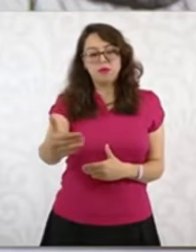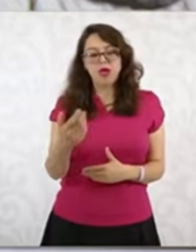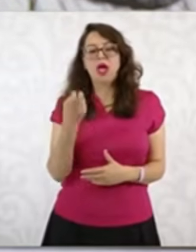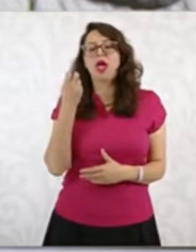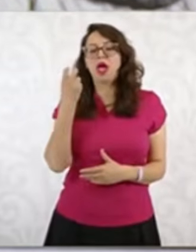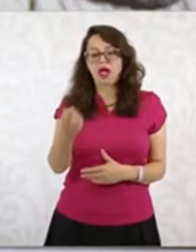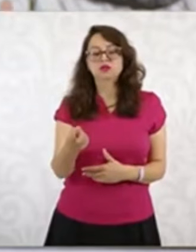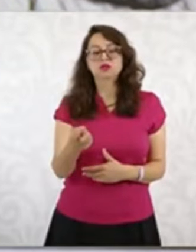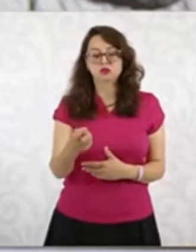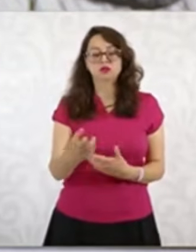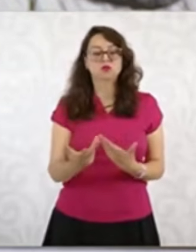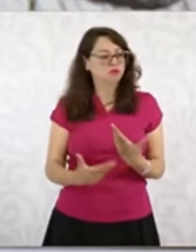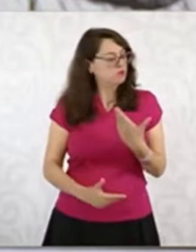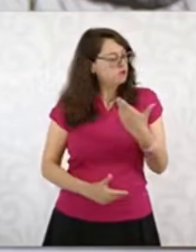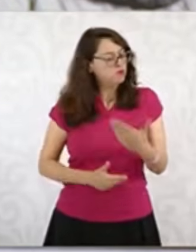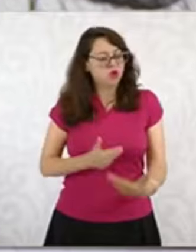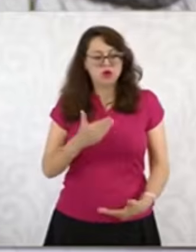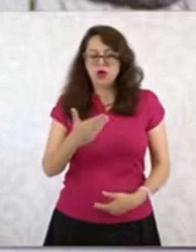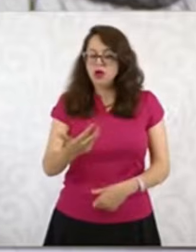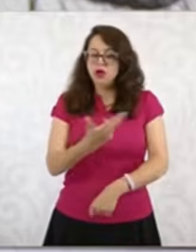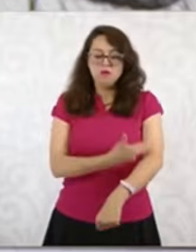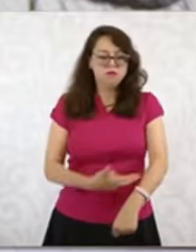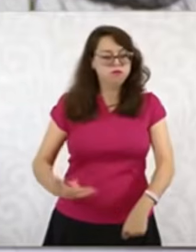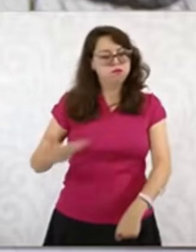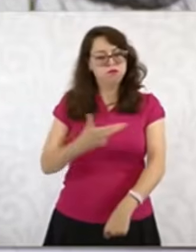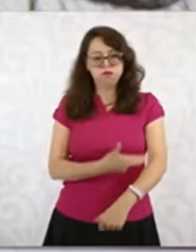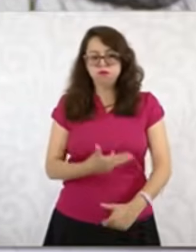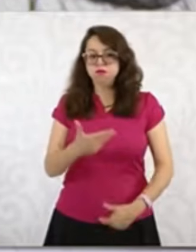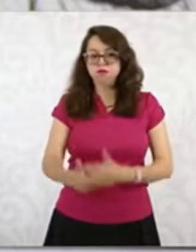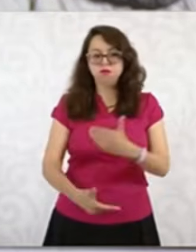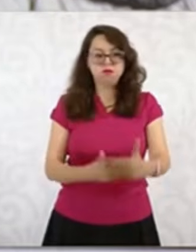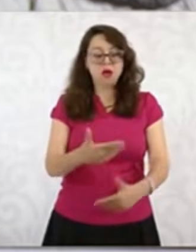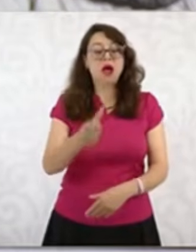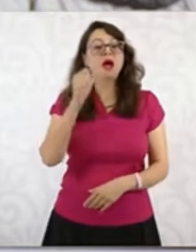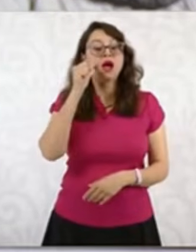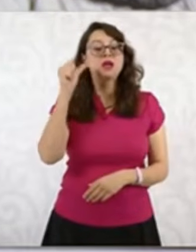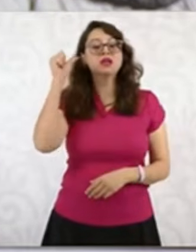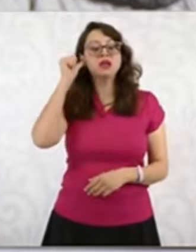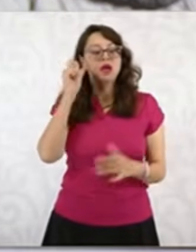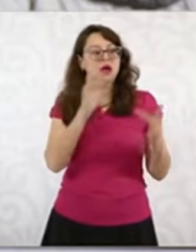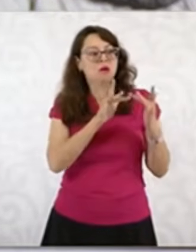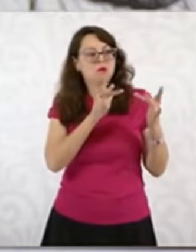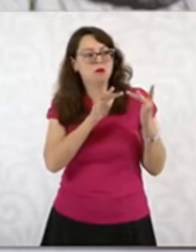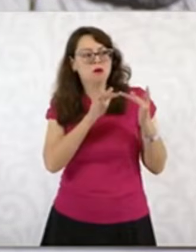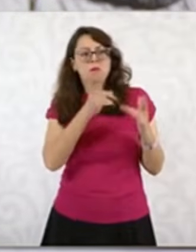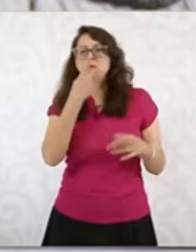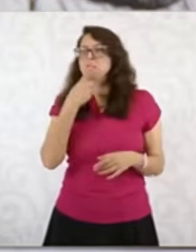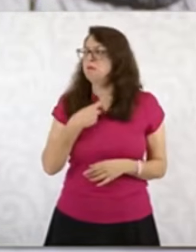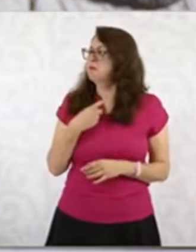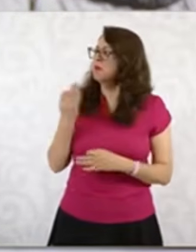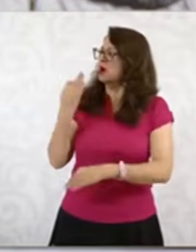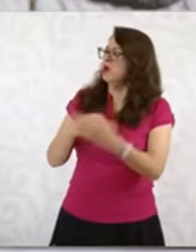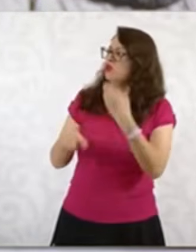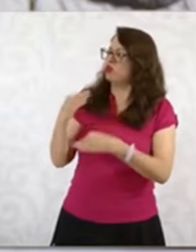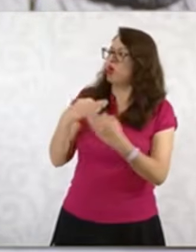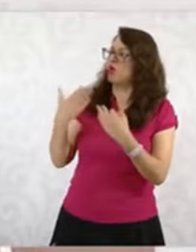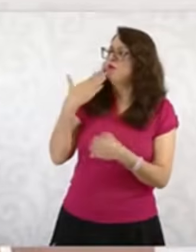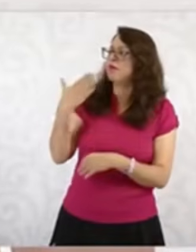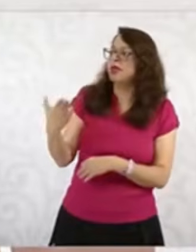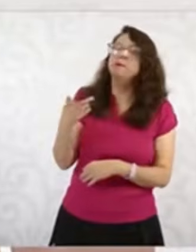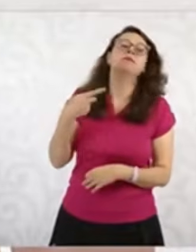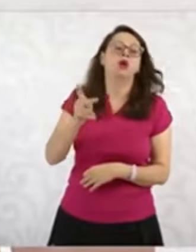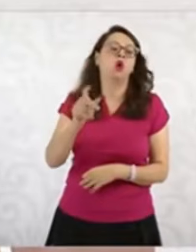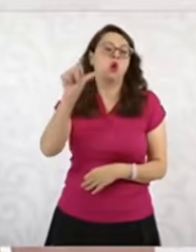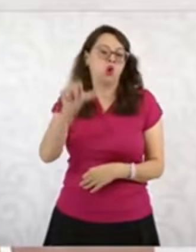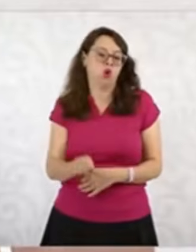Entonces, se está en ese proceso y la información que tengo, que ayer hablé con ellos, es que les fue muy bien, pero ya